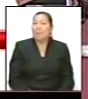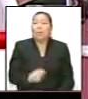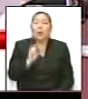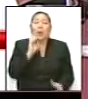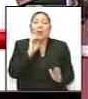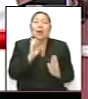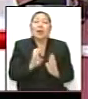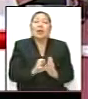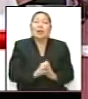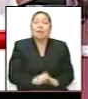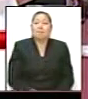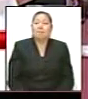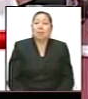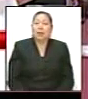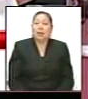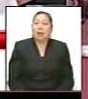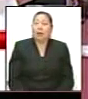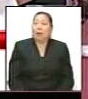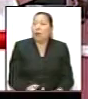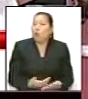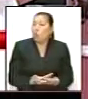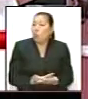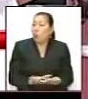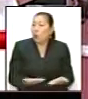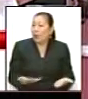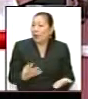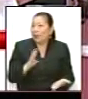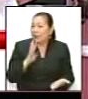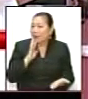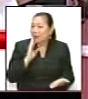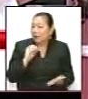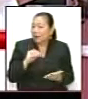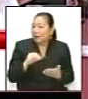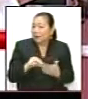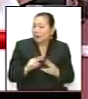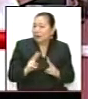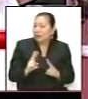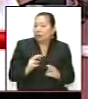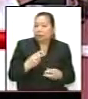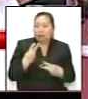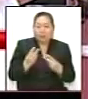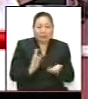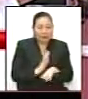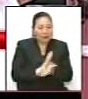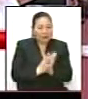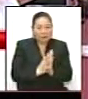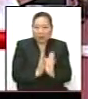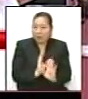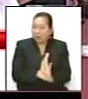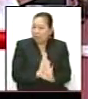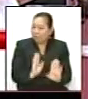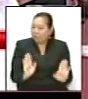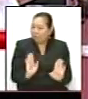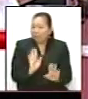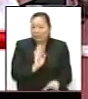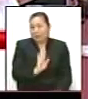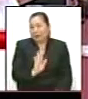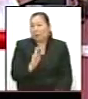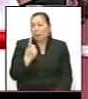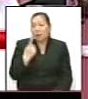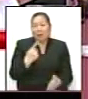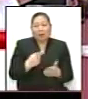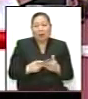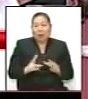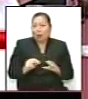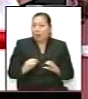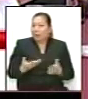ejemplo, existen las quebradas que no han sido ni mencionadas, ni vistas, ni visitadas, y no hay conocimiento de ello. Por eso es que no